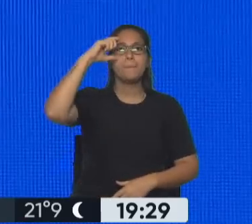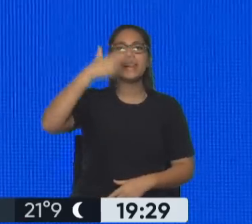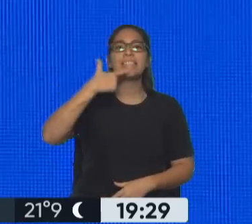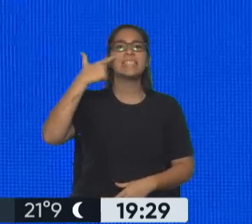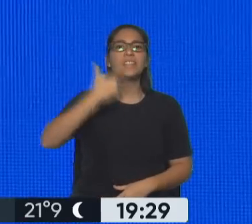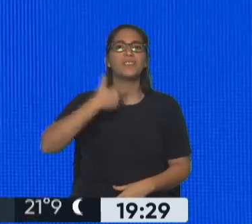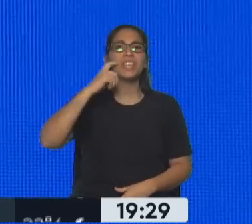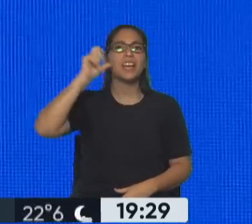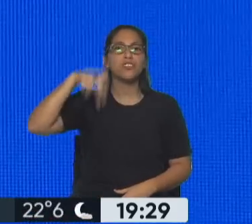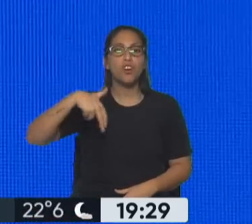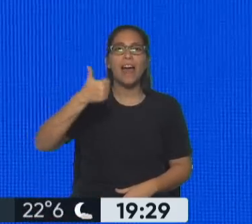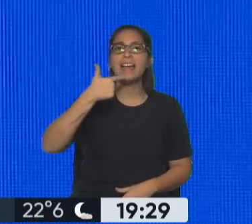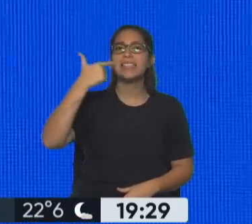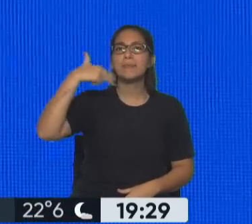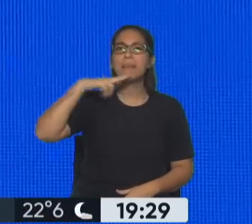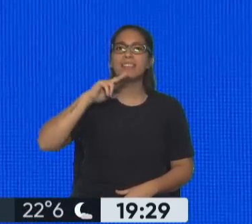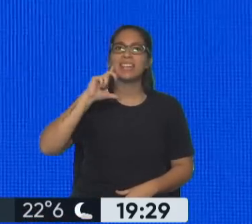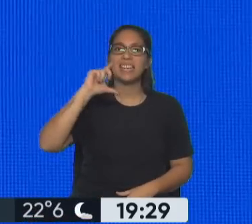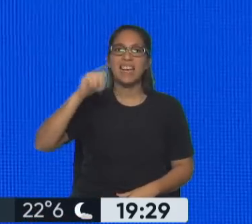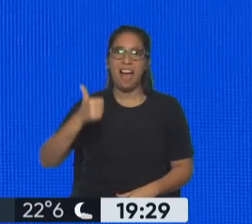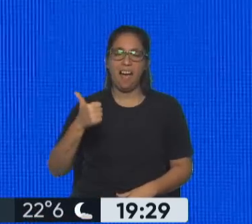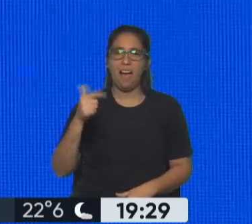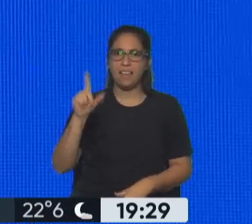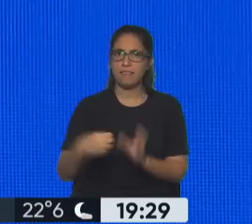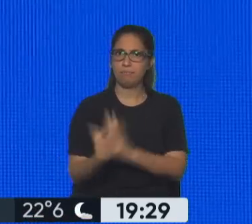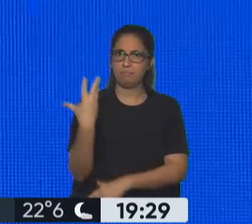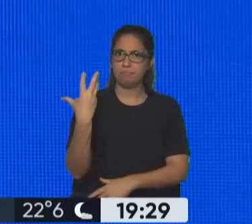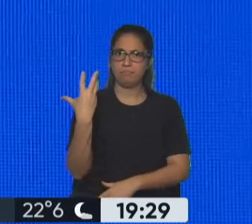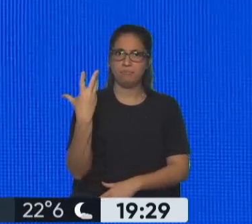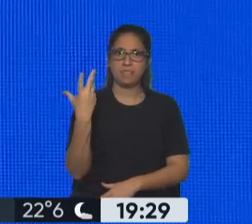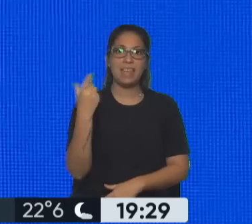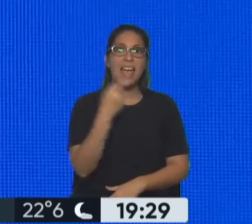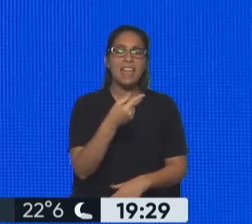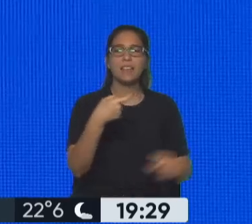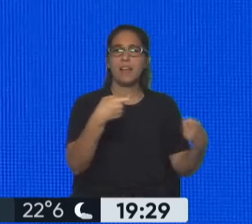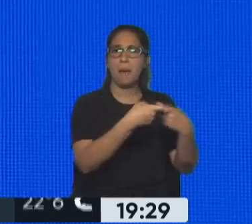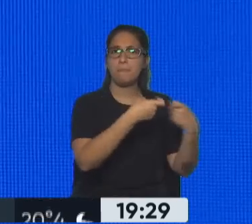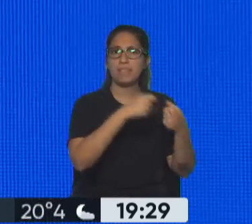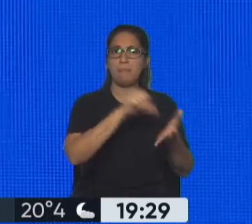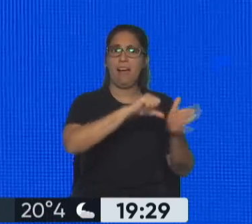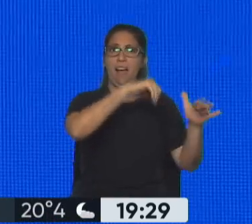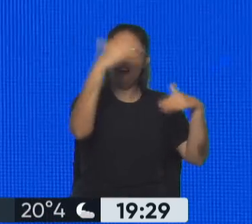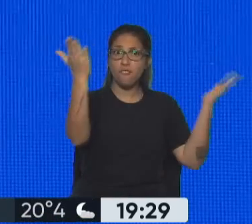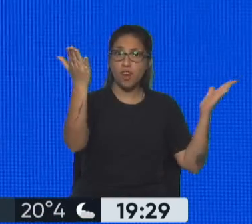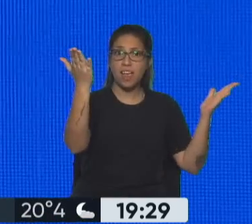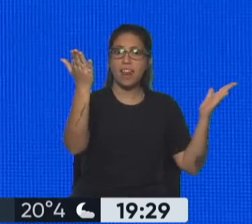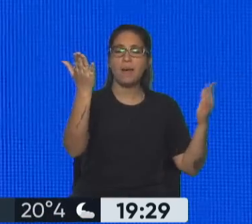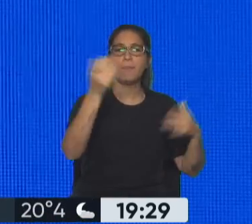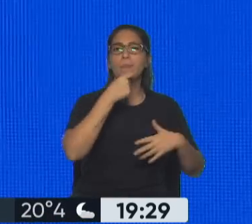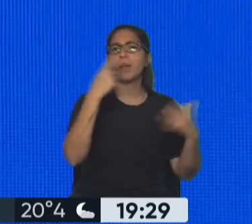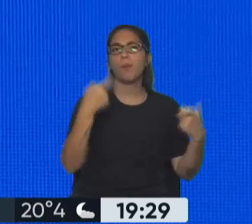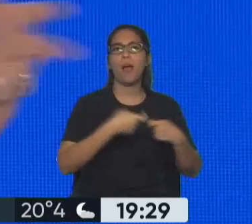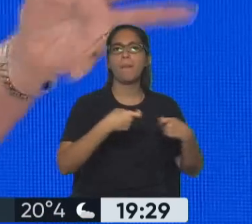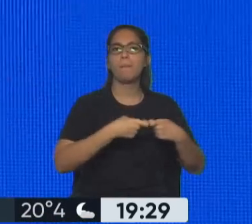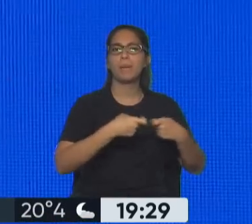asimétrica. Y al mismo tiempo el crackdown que impedía que las empresas extranjeras, por ejemplo, una